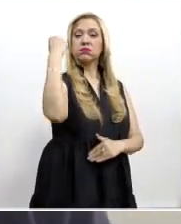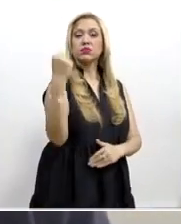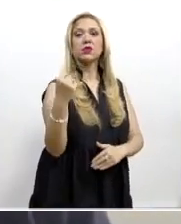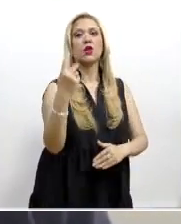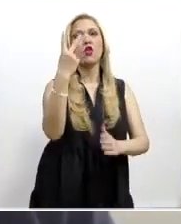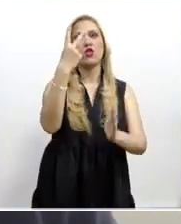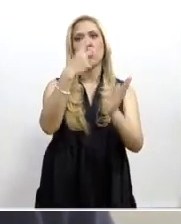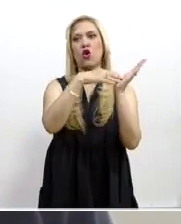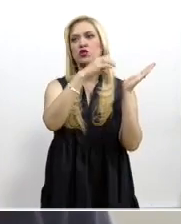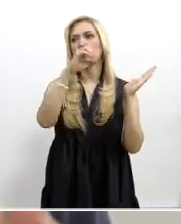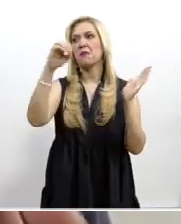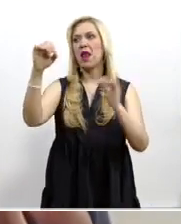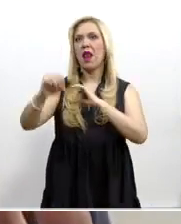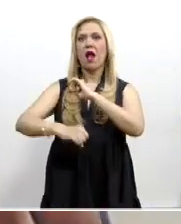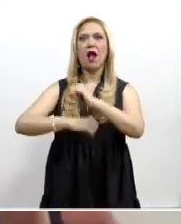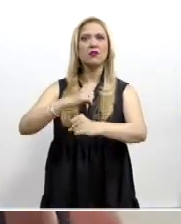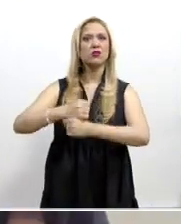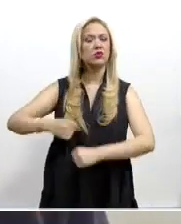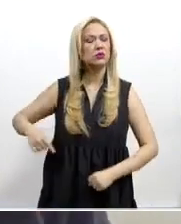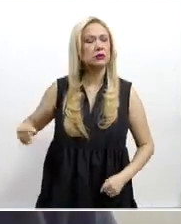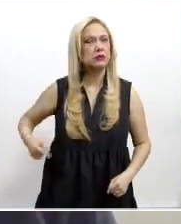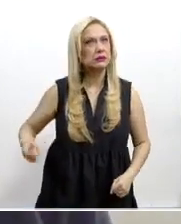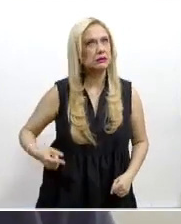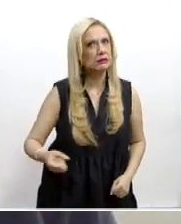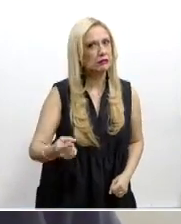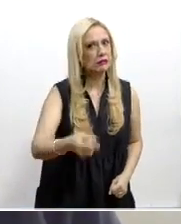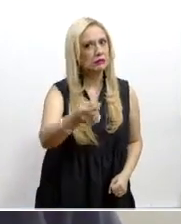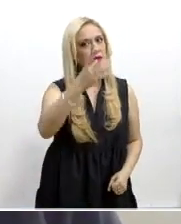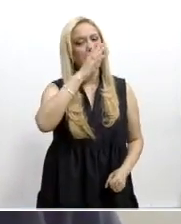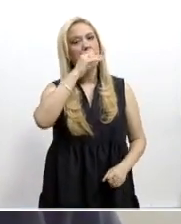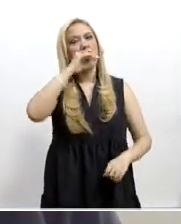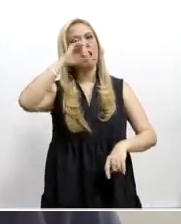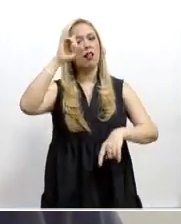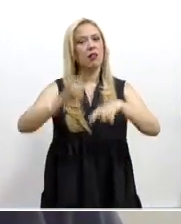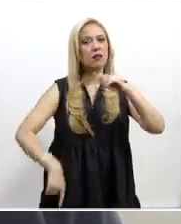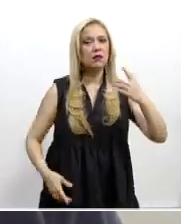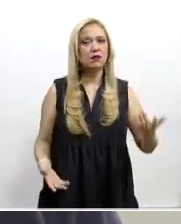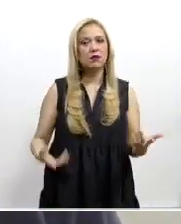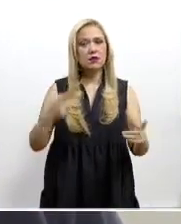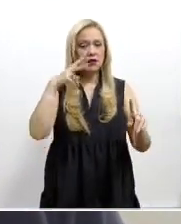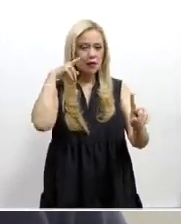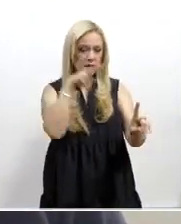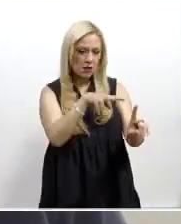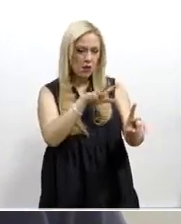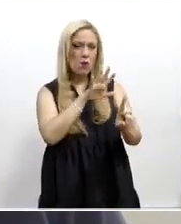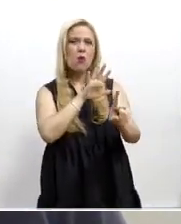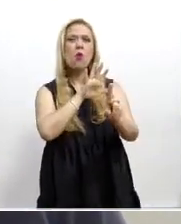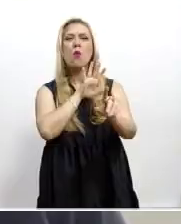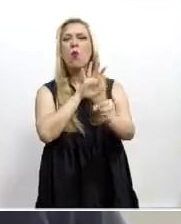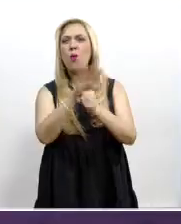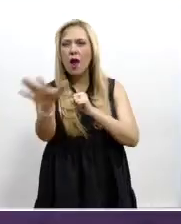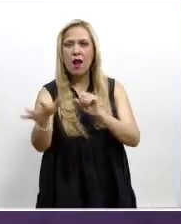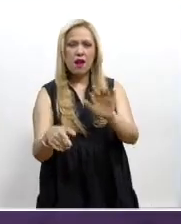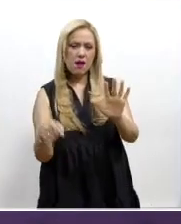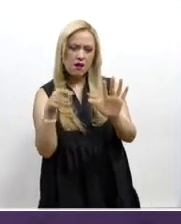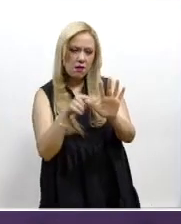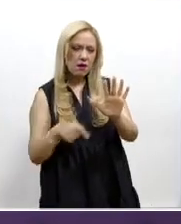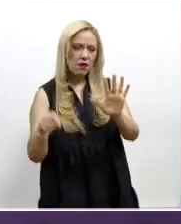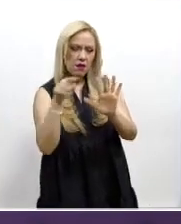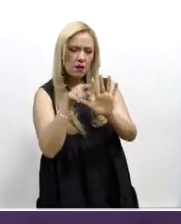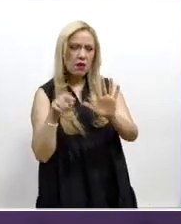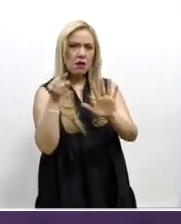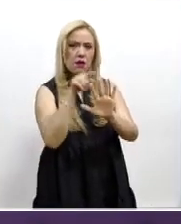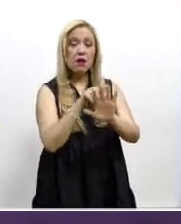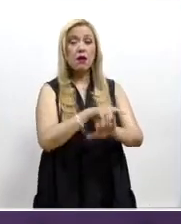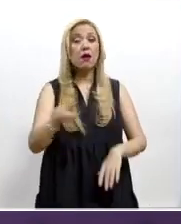en nosotros, y que podemos identificar esos puntos claves que las luchas feministas nos han